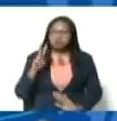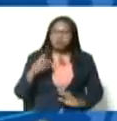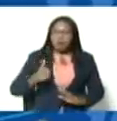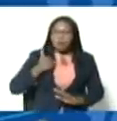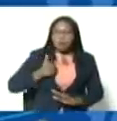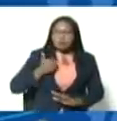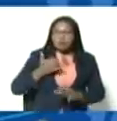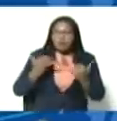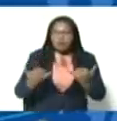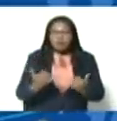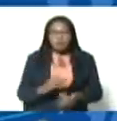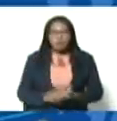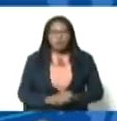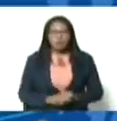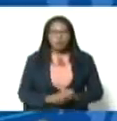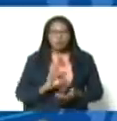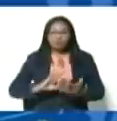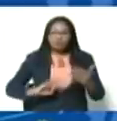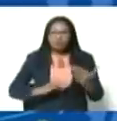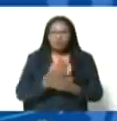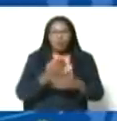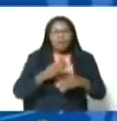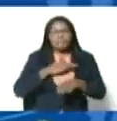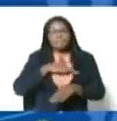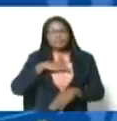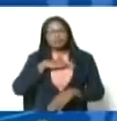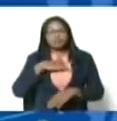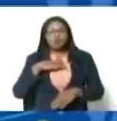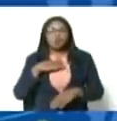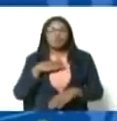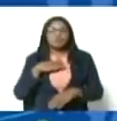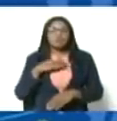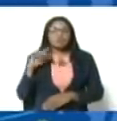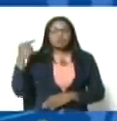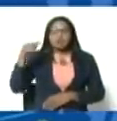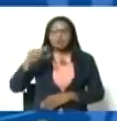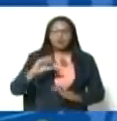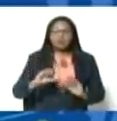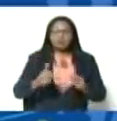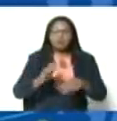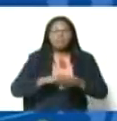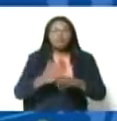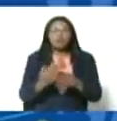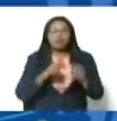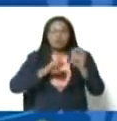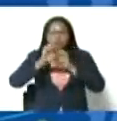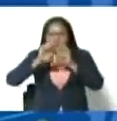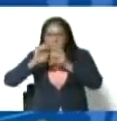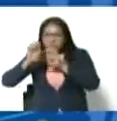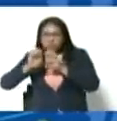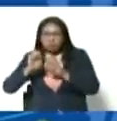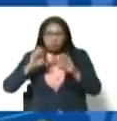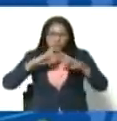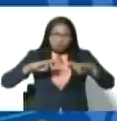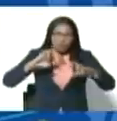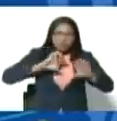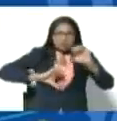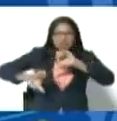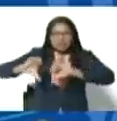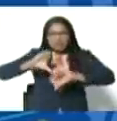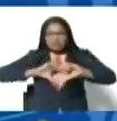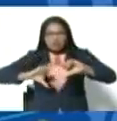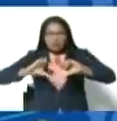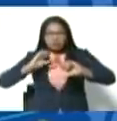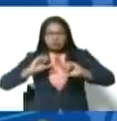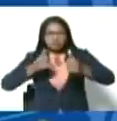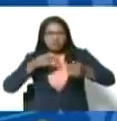para decirle que el surgimiento de la Gran Misión Transporte Venezuela fue producto de una evaluación y de un análisis científico aplicado